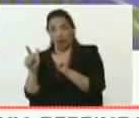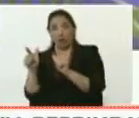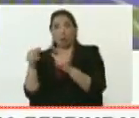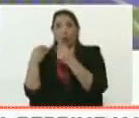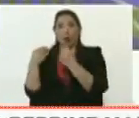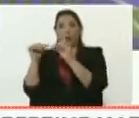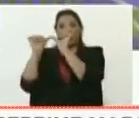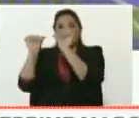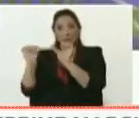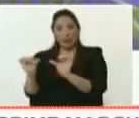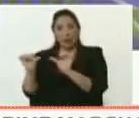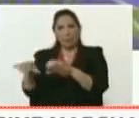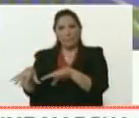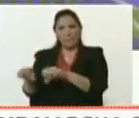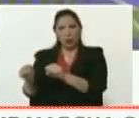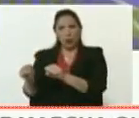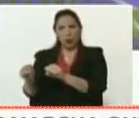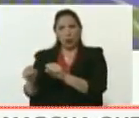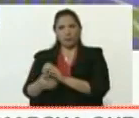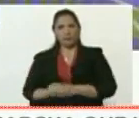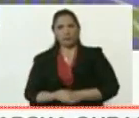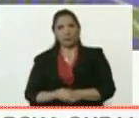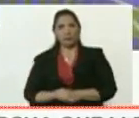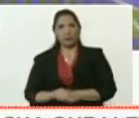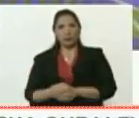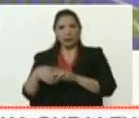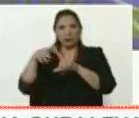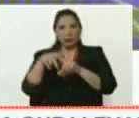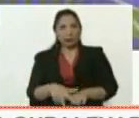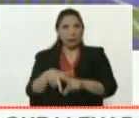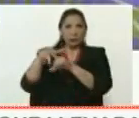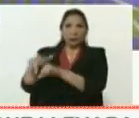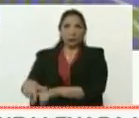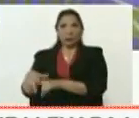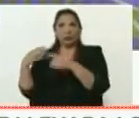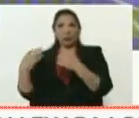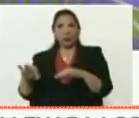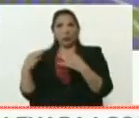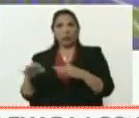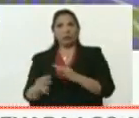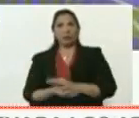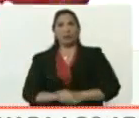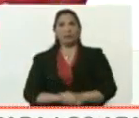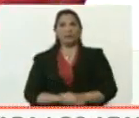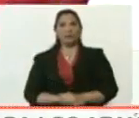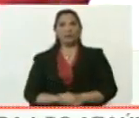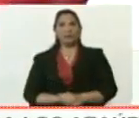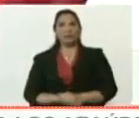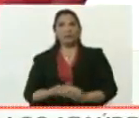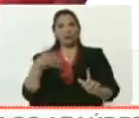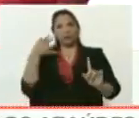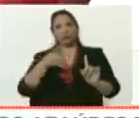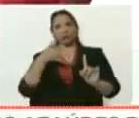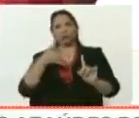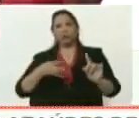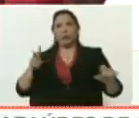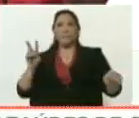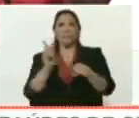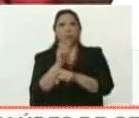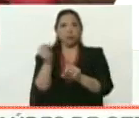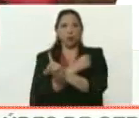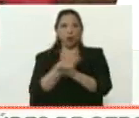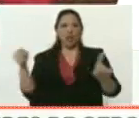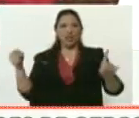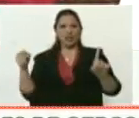sistema capitalista es opresora en su naturaleza, fomenta la violencia desde